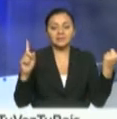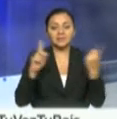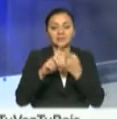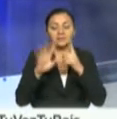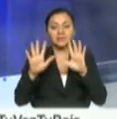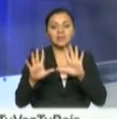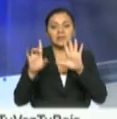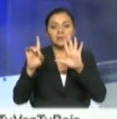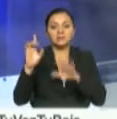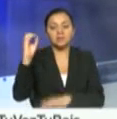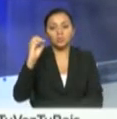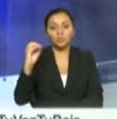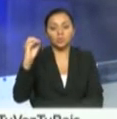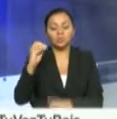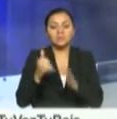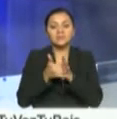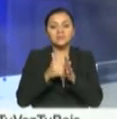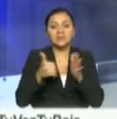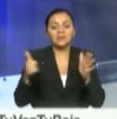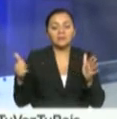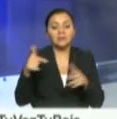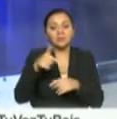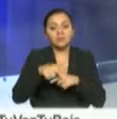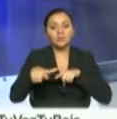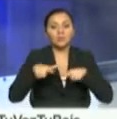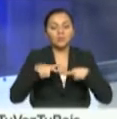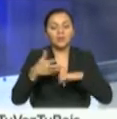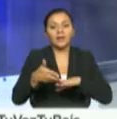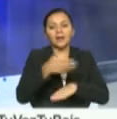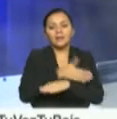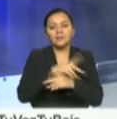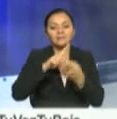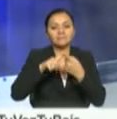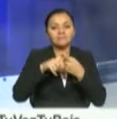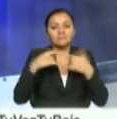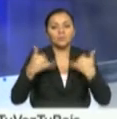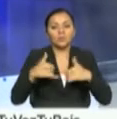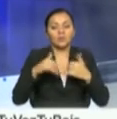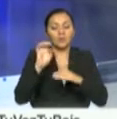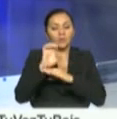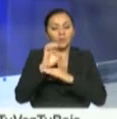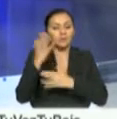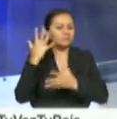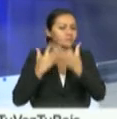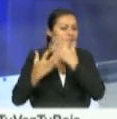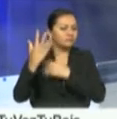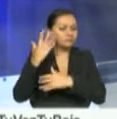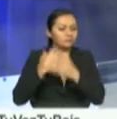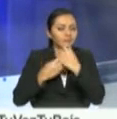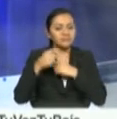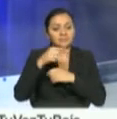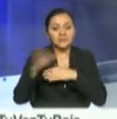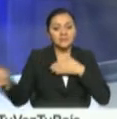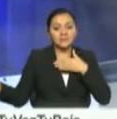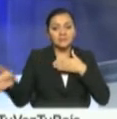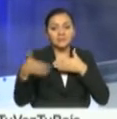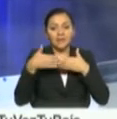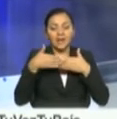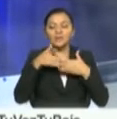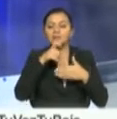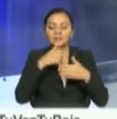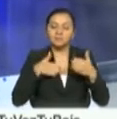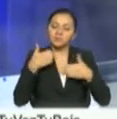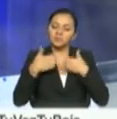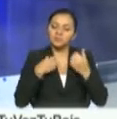16 de octubre, Santa Elena fue el escenario de los Juegos Ancestrales del Ecuador 2016. La clausura de esta cita estuvo llena